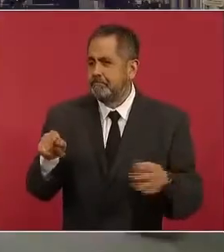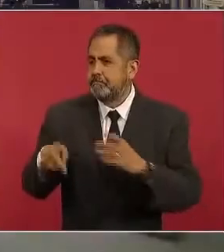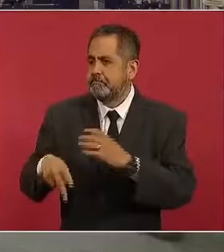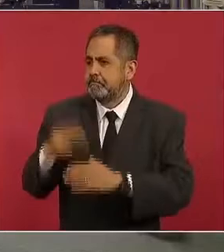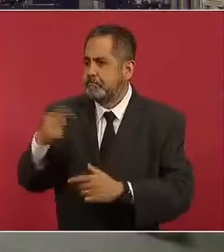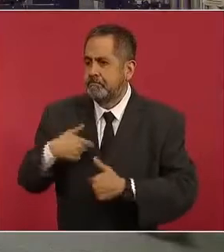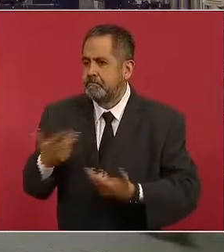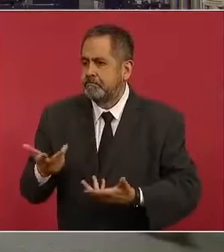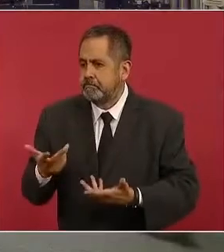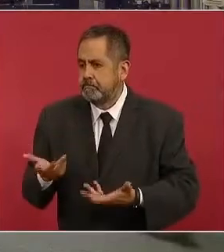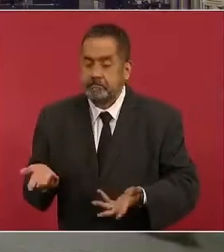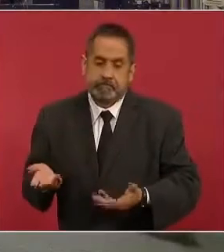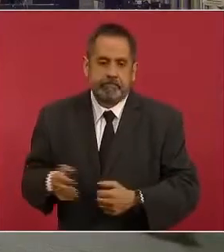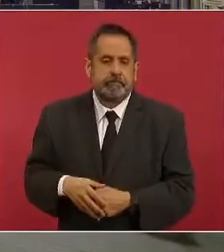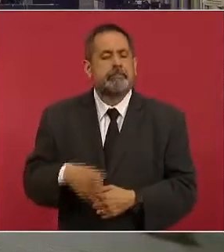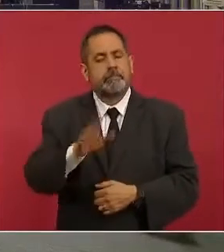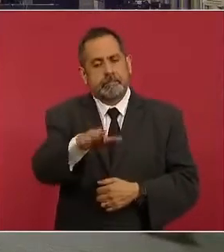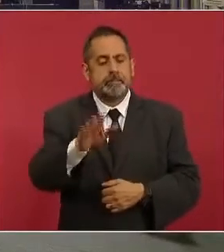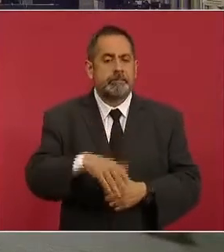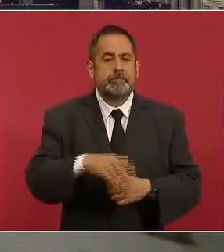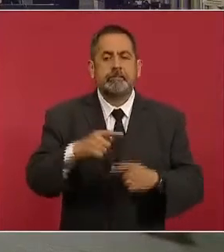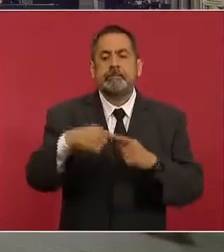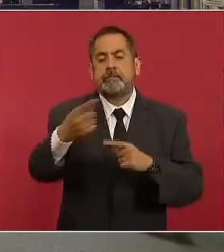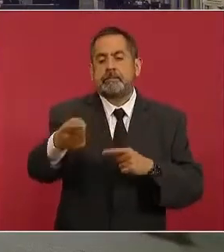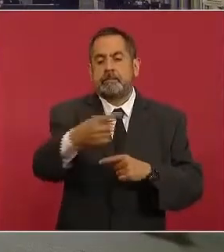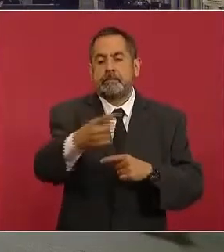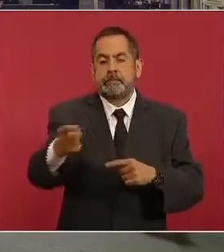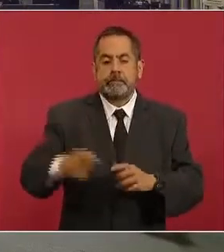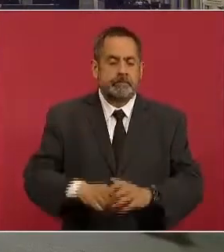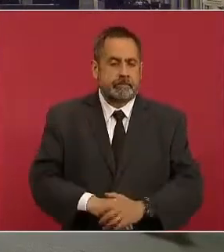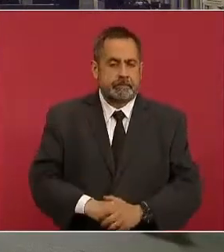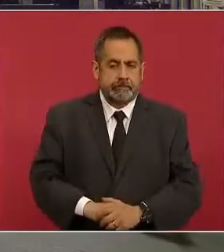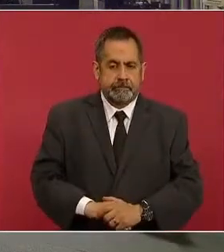¿quién sigue? Allá atrás, las dos compañeras.